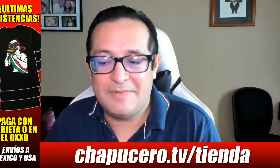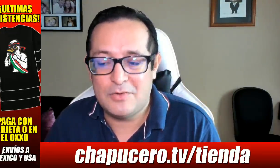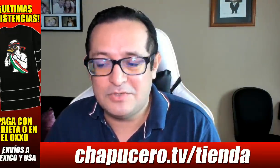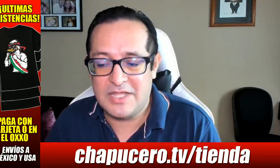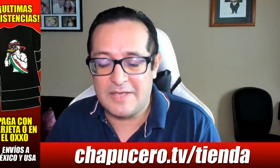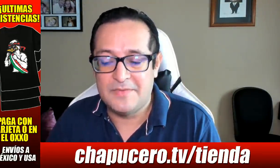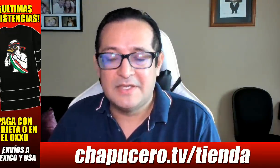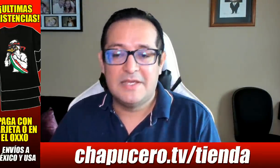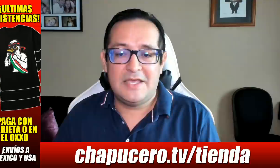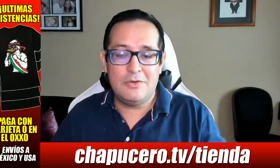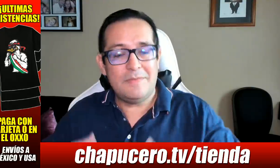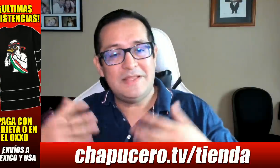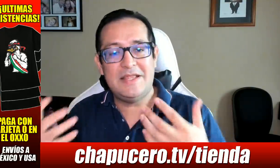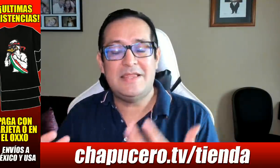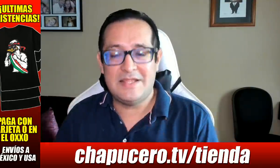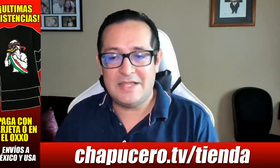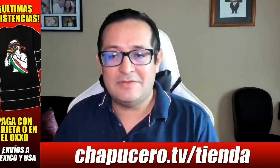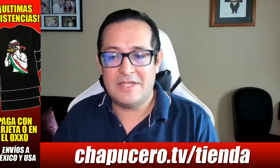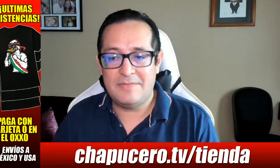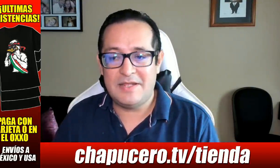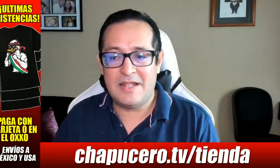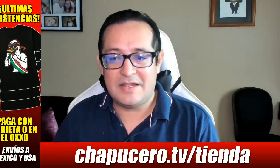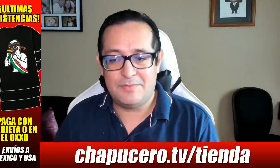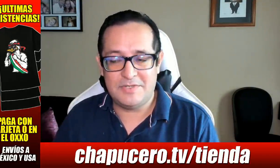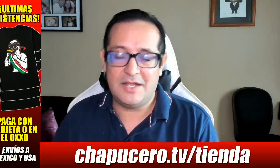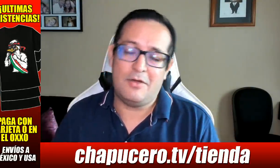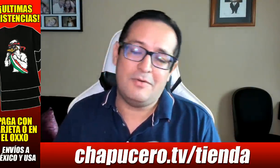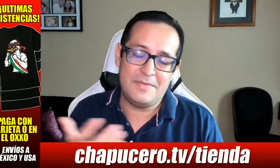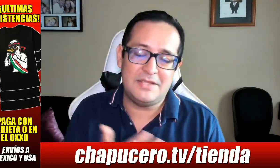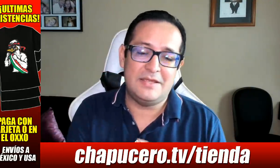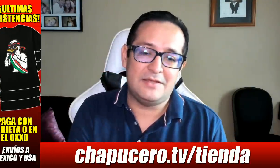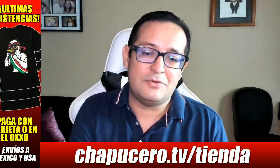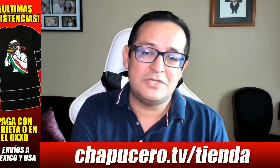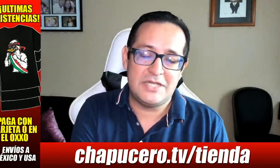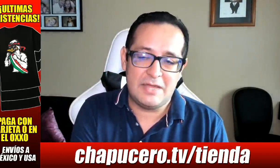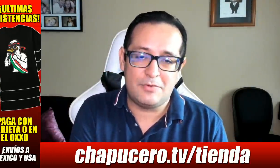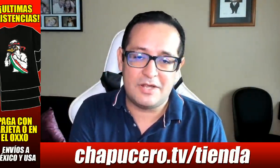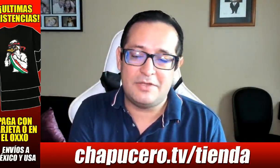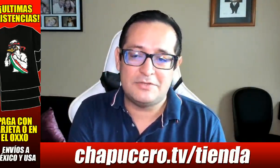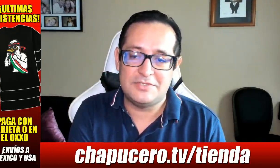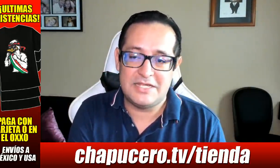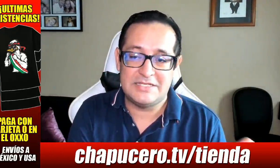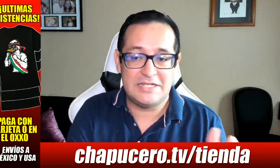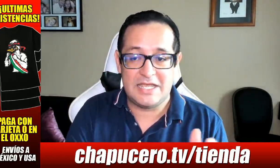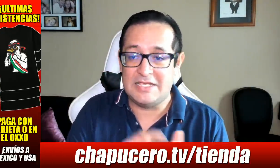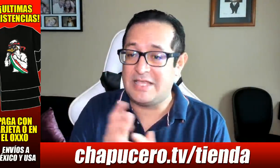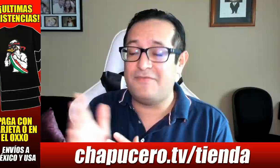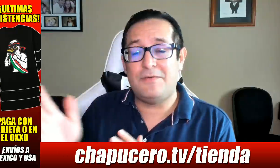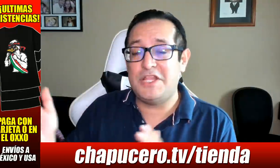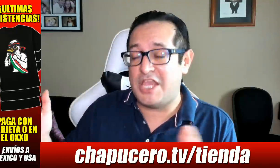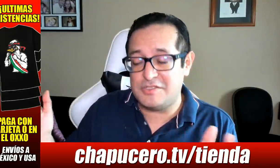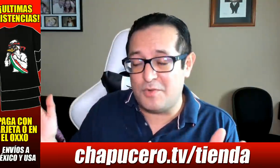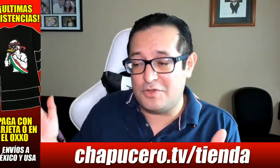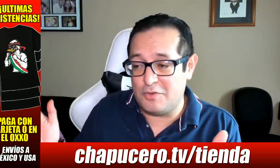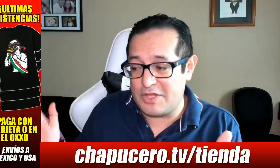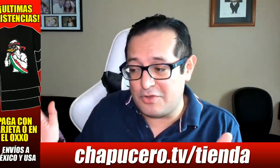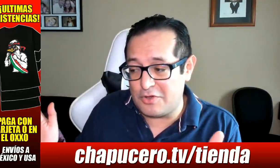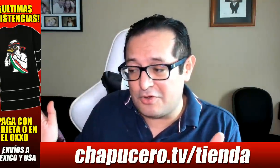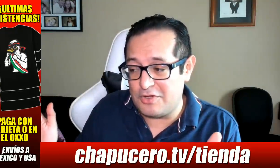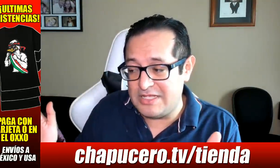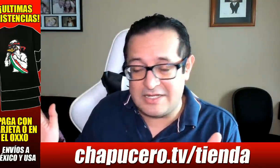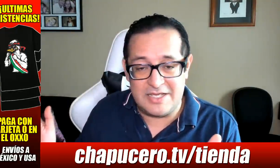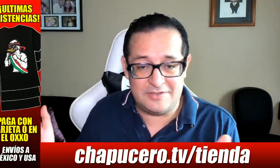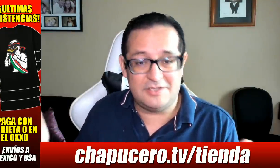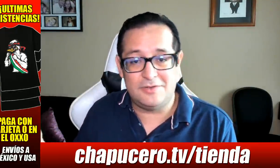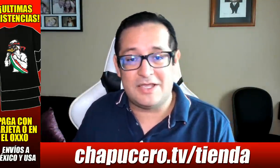la pregunta. Y obviamente intentando también la reportera, obviamente coacheada por Claudio X. González, decir que es que hay favoritismo de Obrador